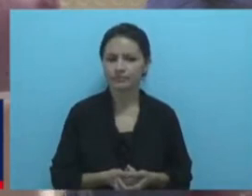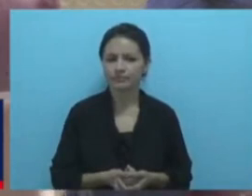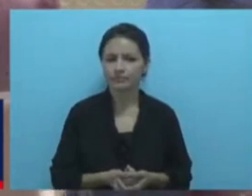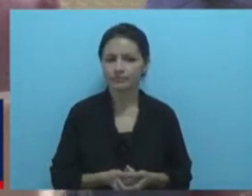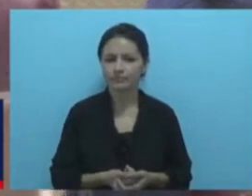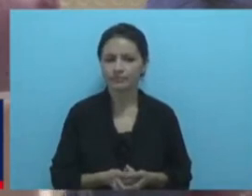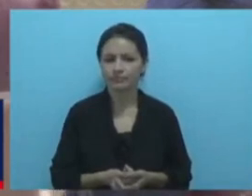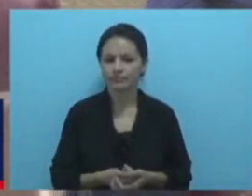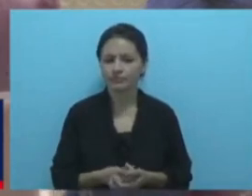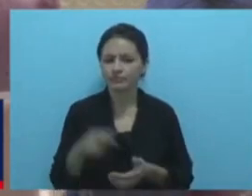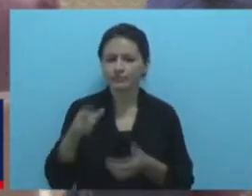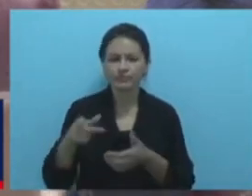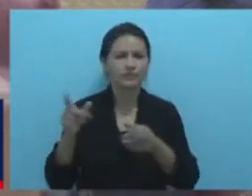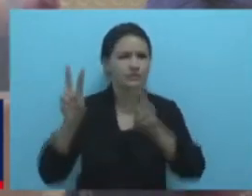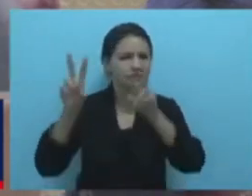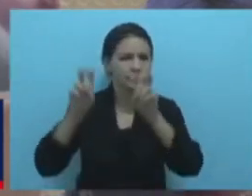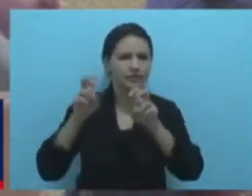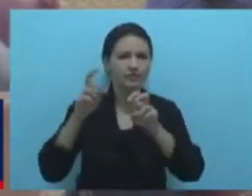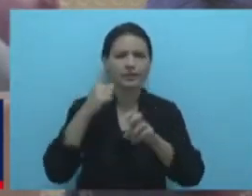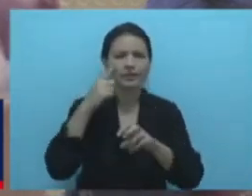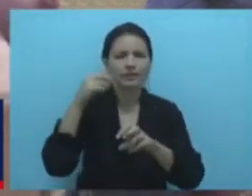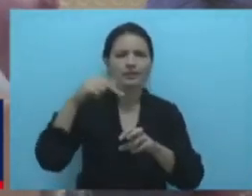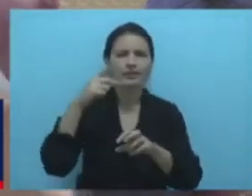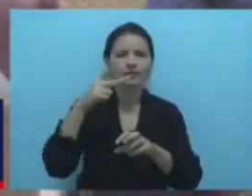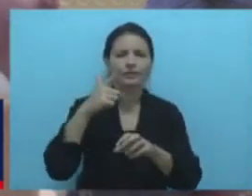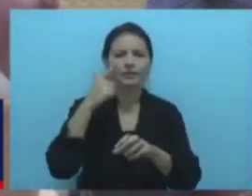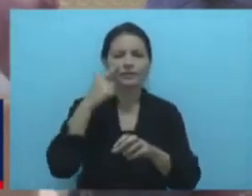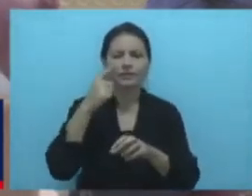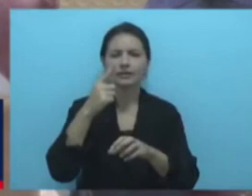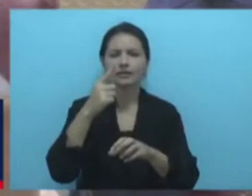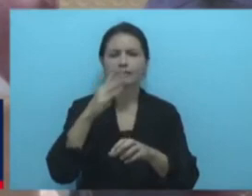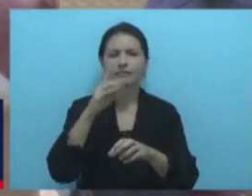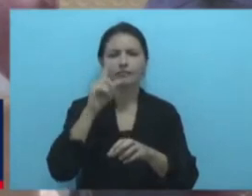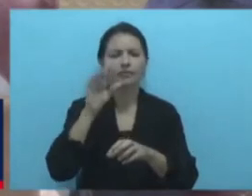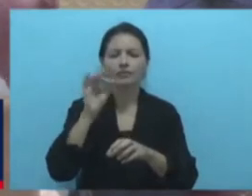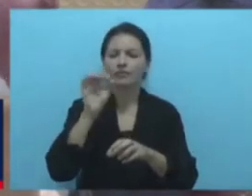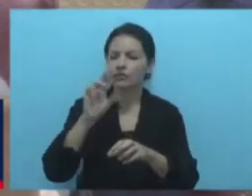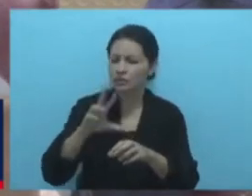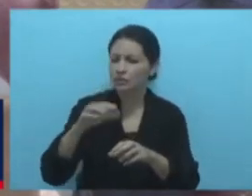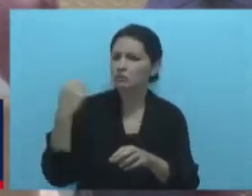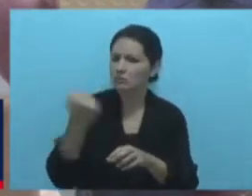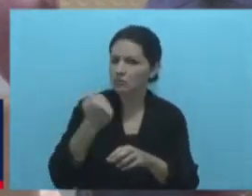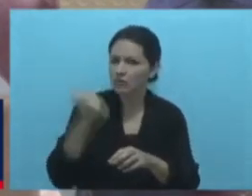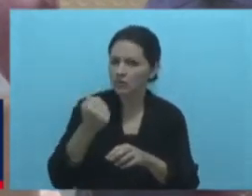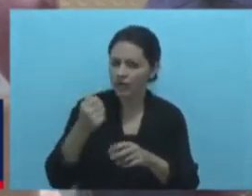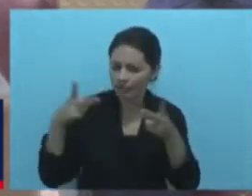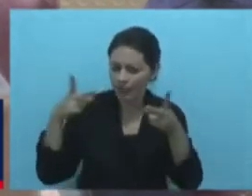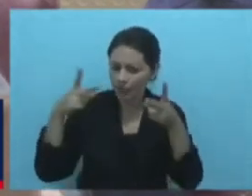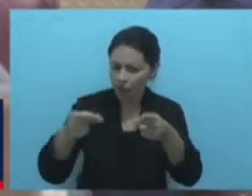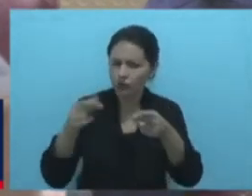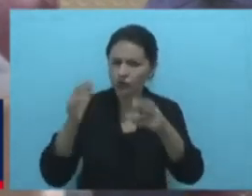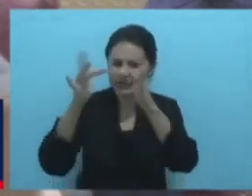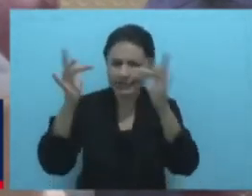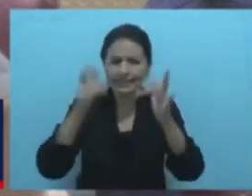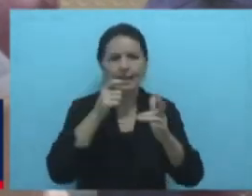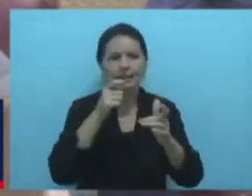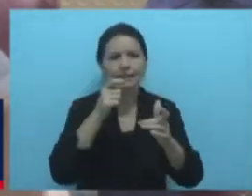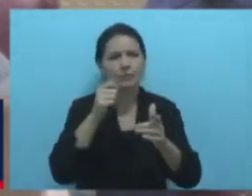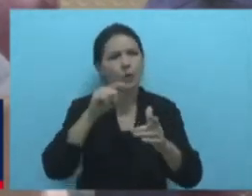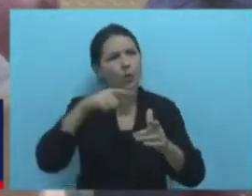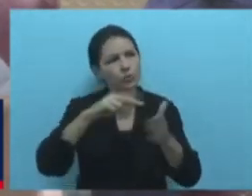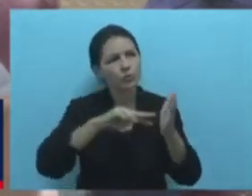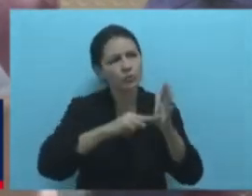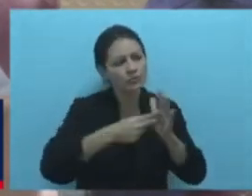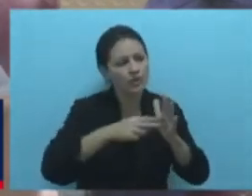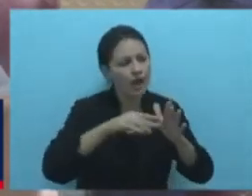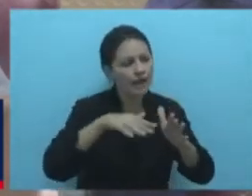los inhibidores no niego esa cuestión técnica pero el problema grande es cómo recuperamos en él afuera el control